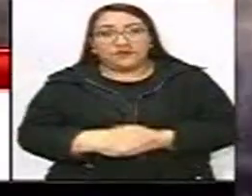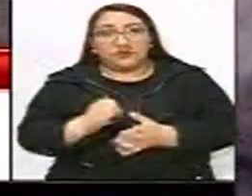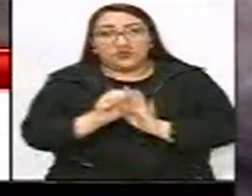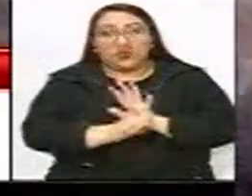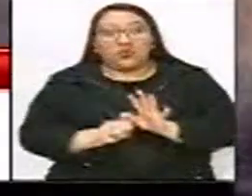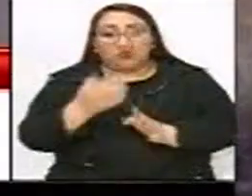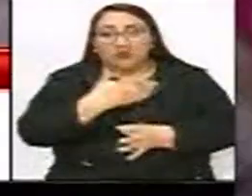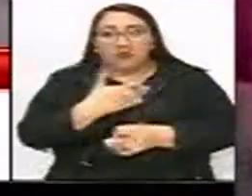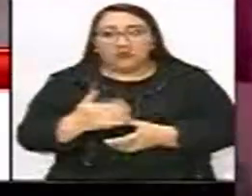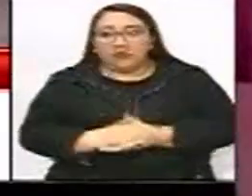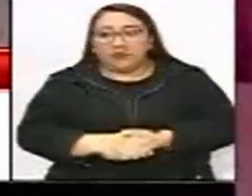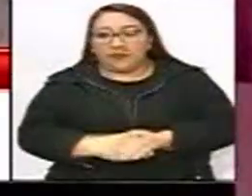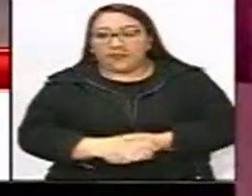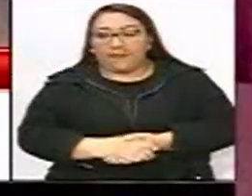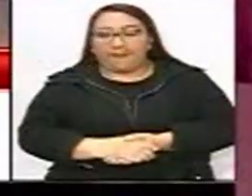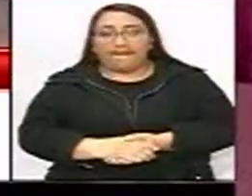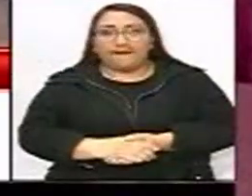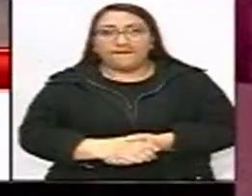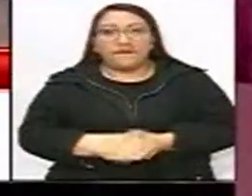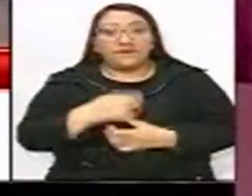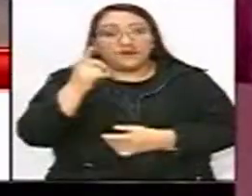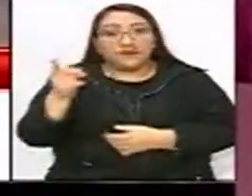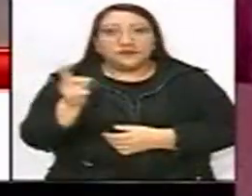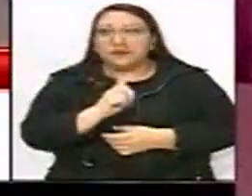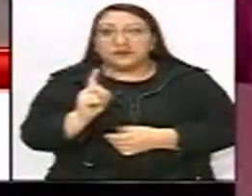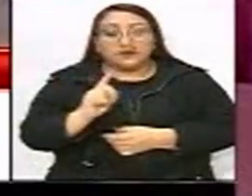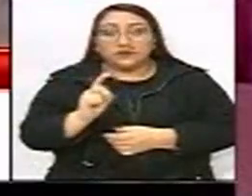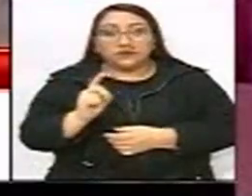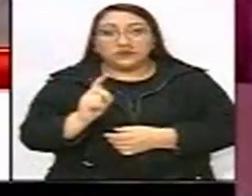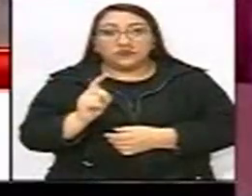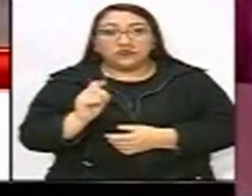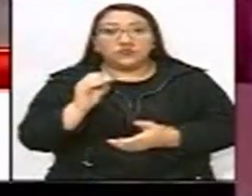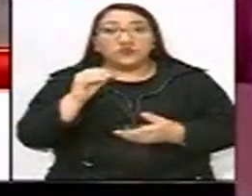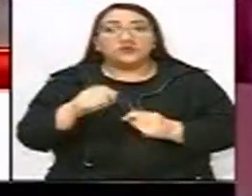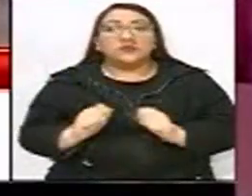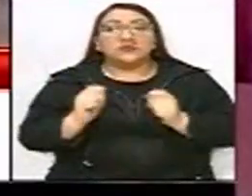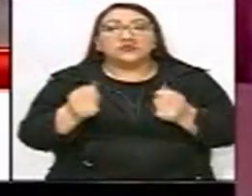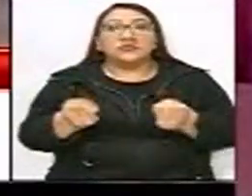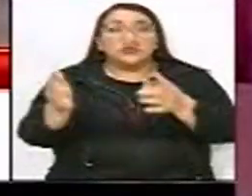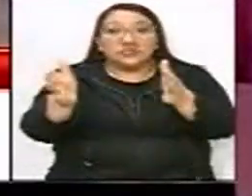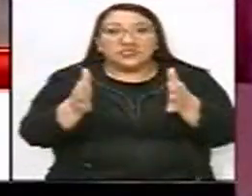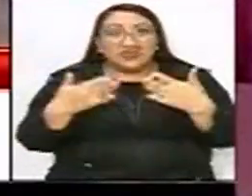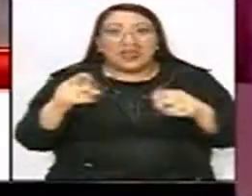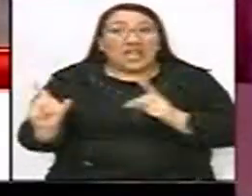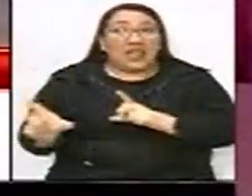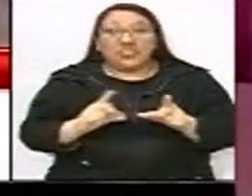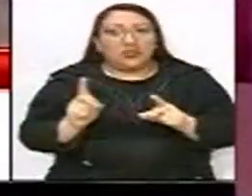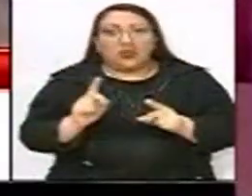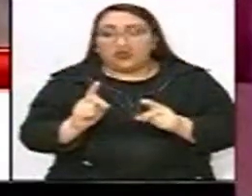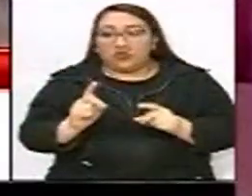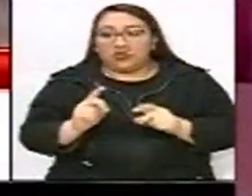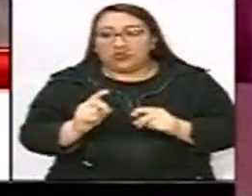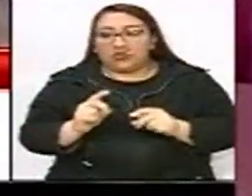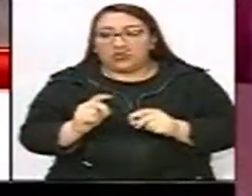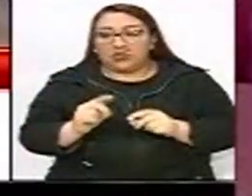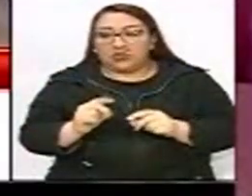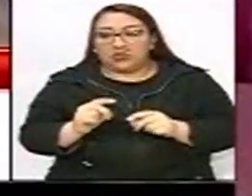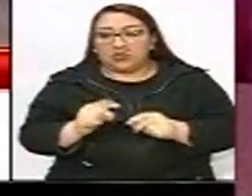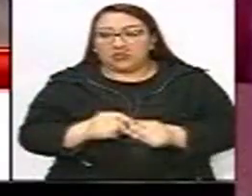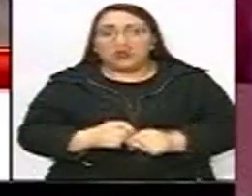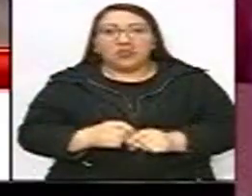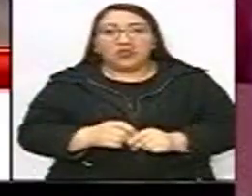Europa, presidente, es que allá no se entregan pistas hechas, se entregan pistas por